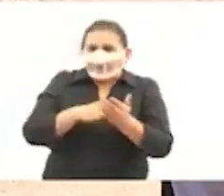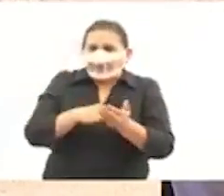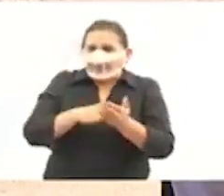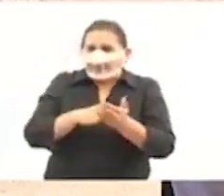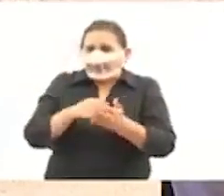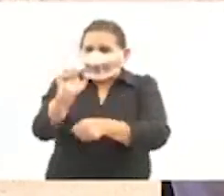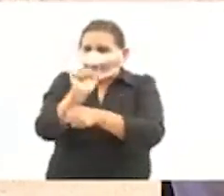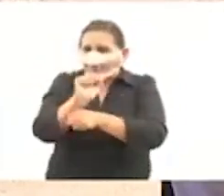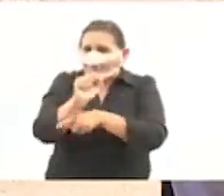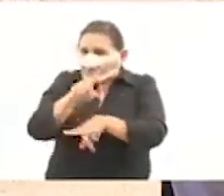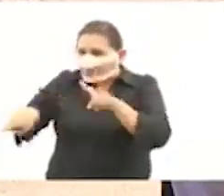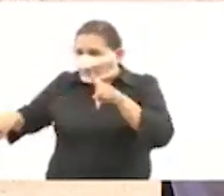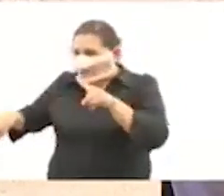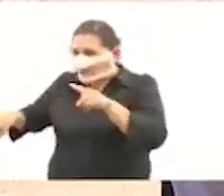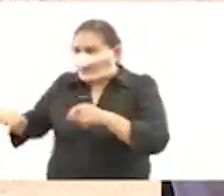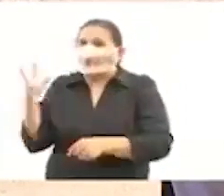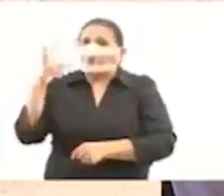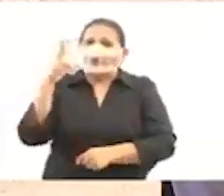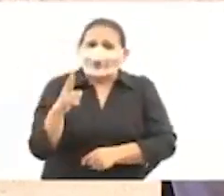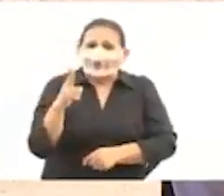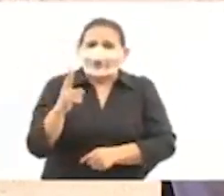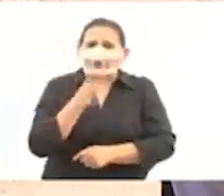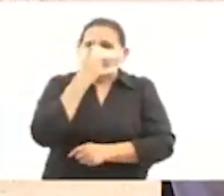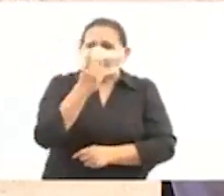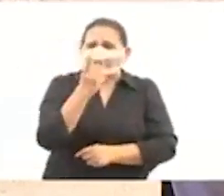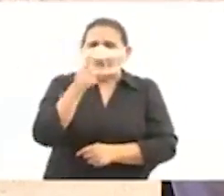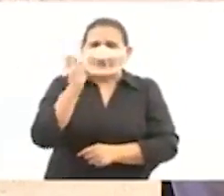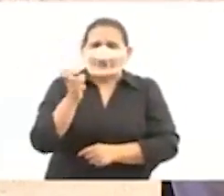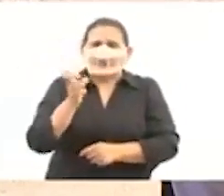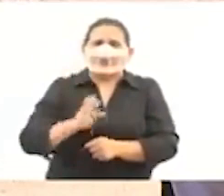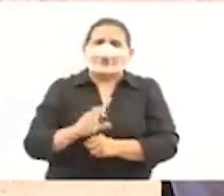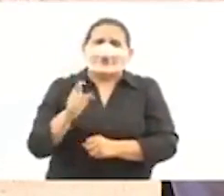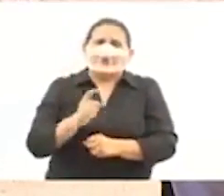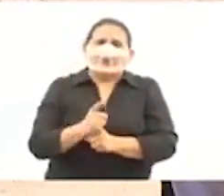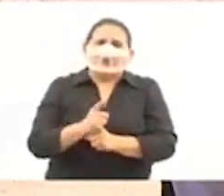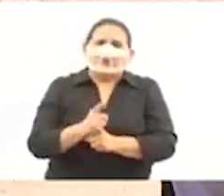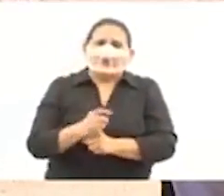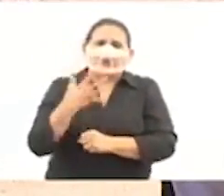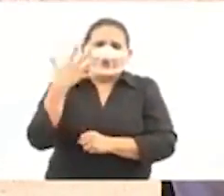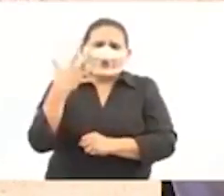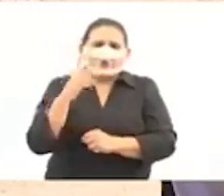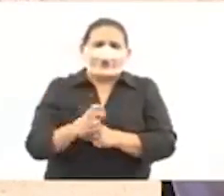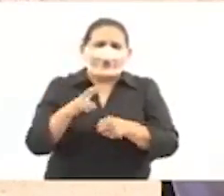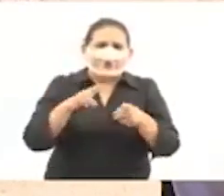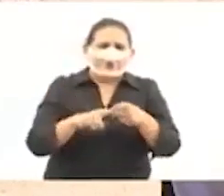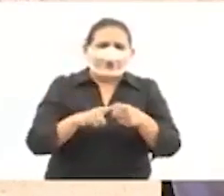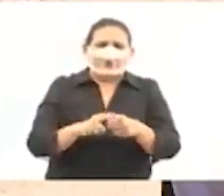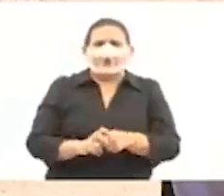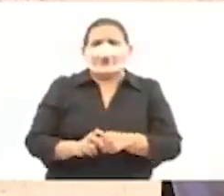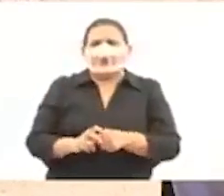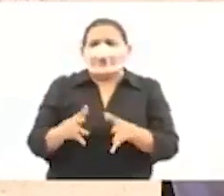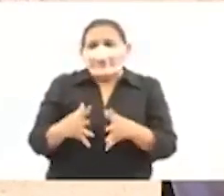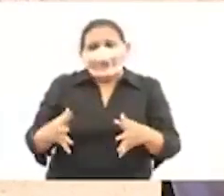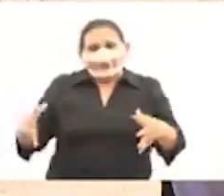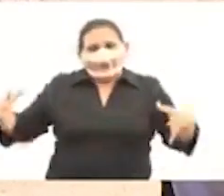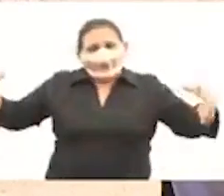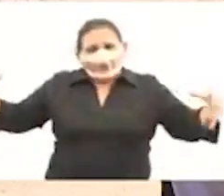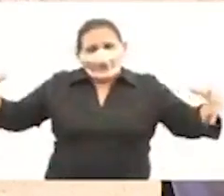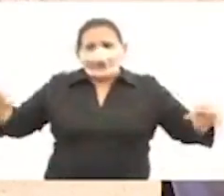de contaminar aquí y también decirles que este es uno de los cinco parques megaproyectos que hemos